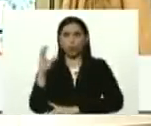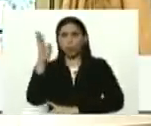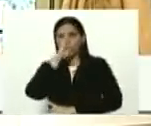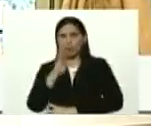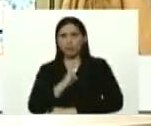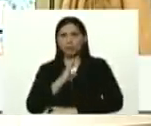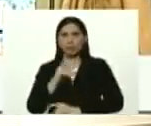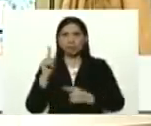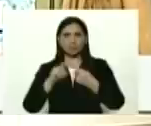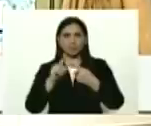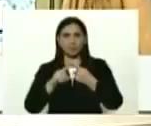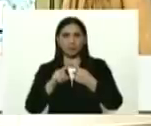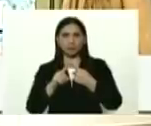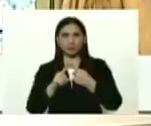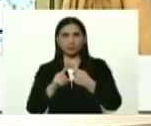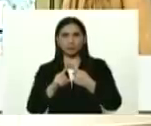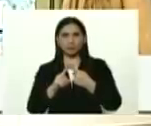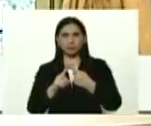Brasil, primer nivel.